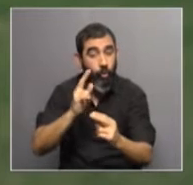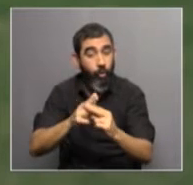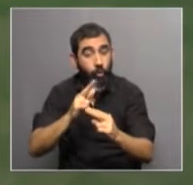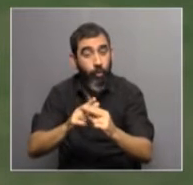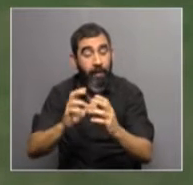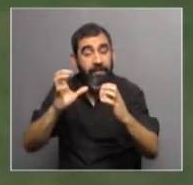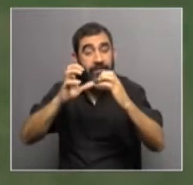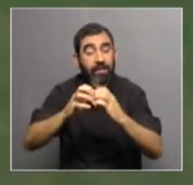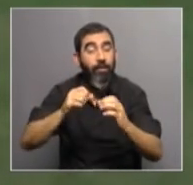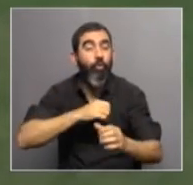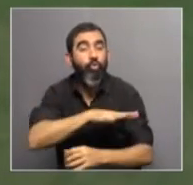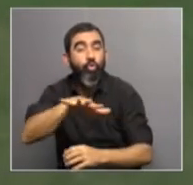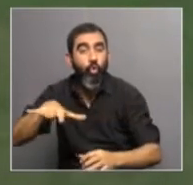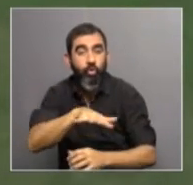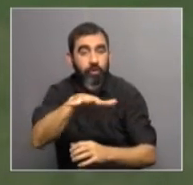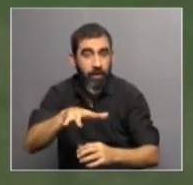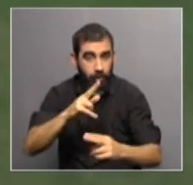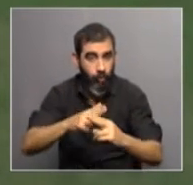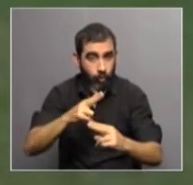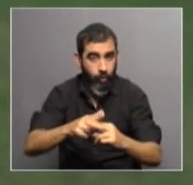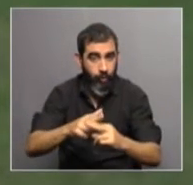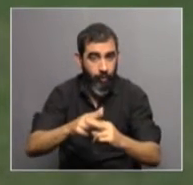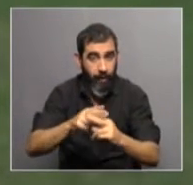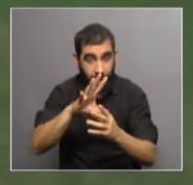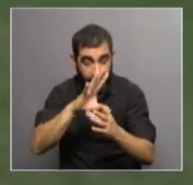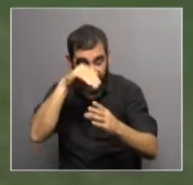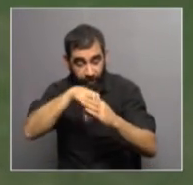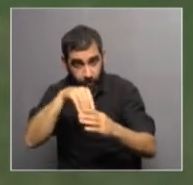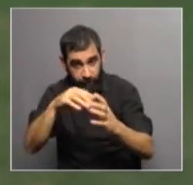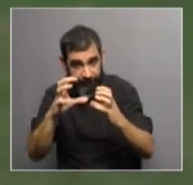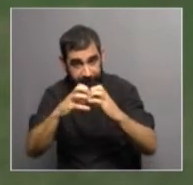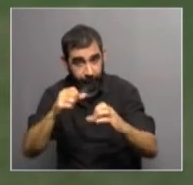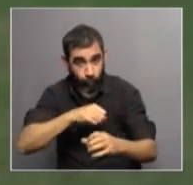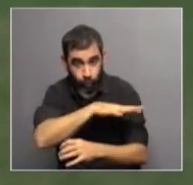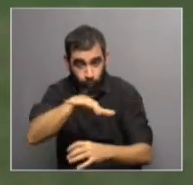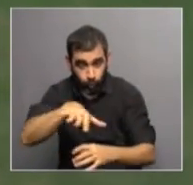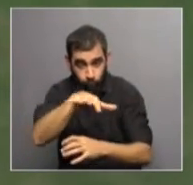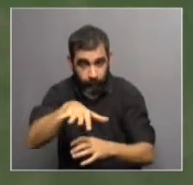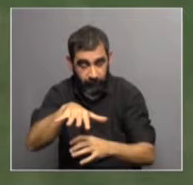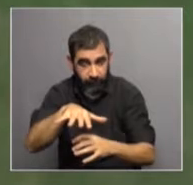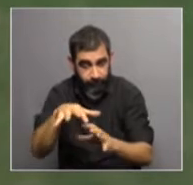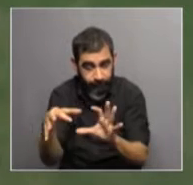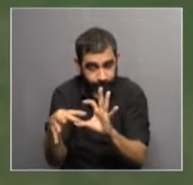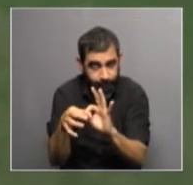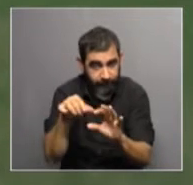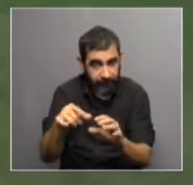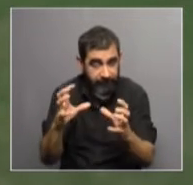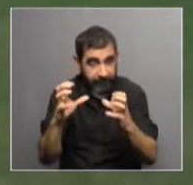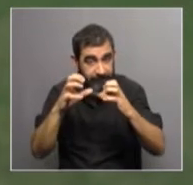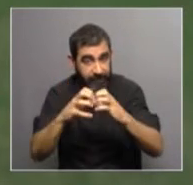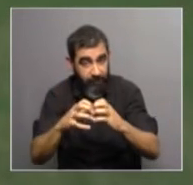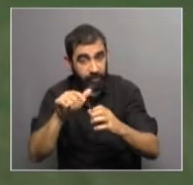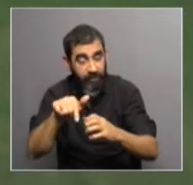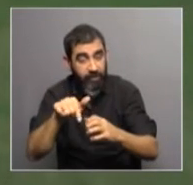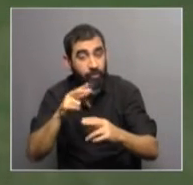como cerebro social, y hay un lugar dentro de ese cerebro social muy vinculado, un núcleo muy vinculado con el cerebro social,